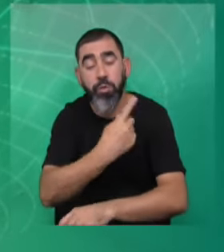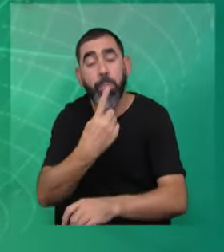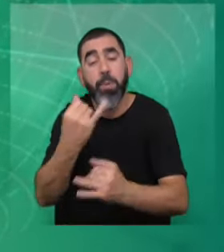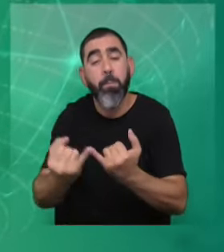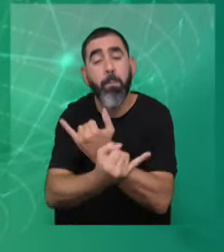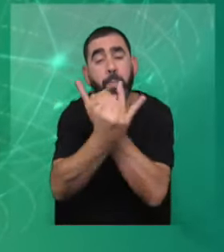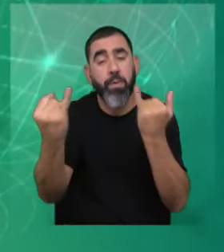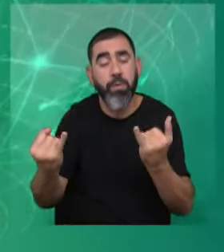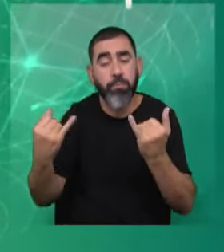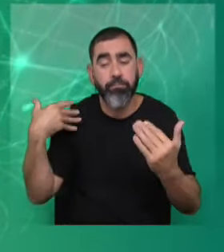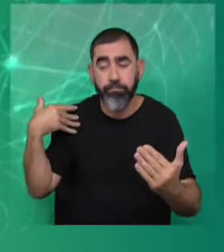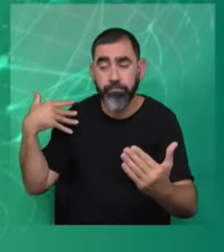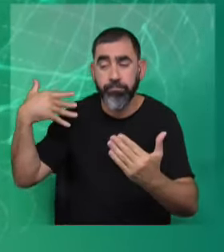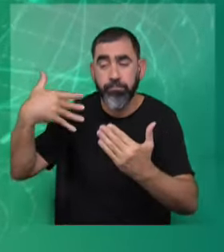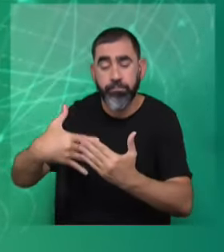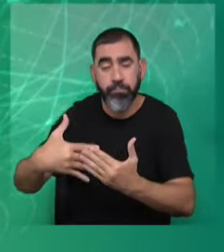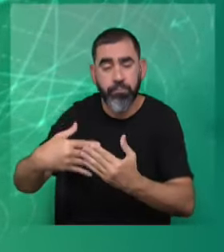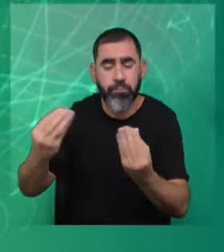día se vinieron llevando adelante